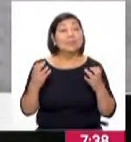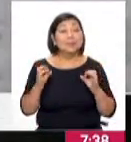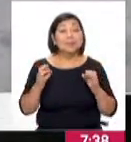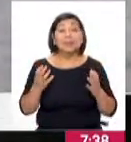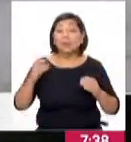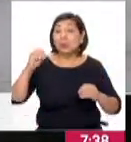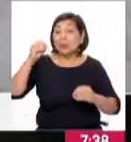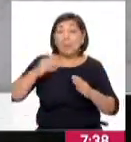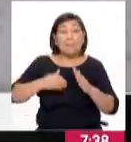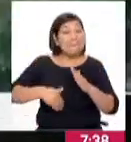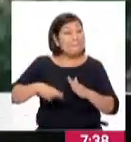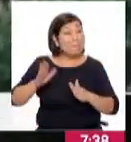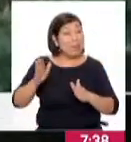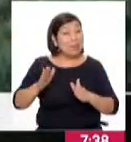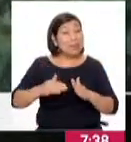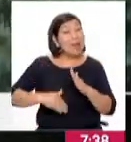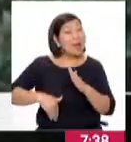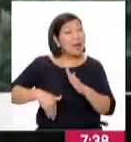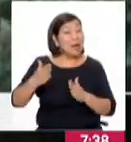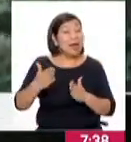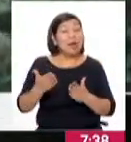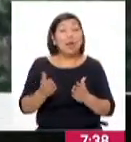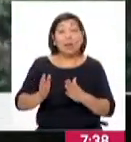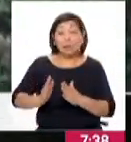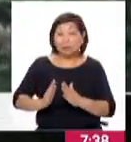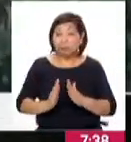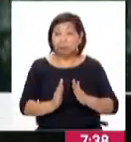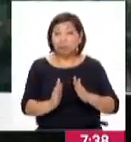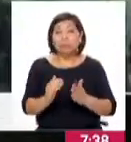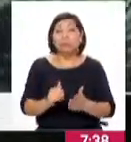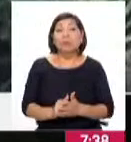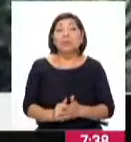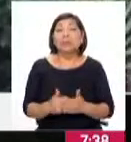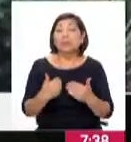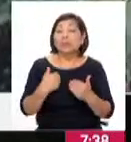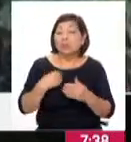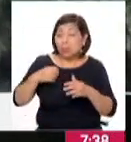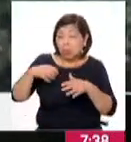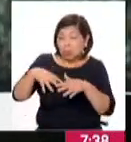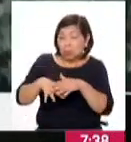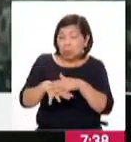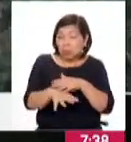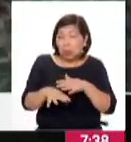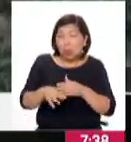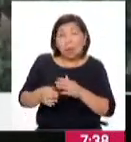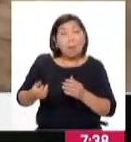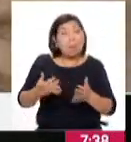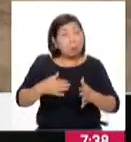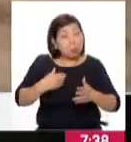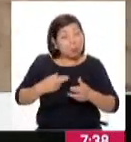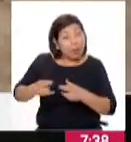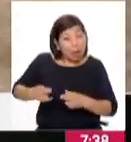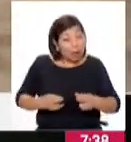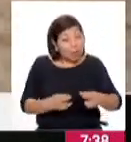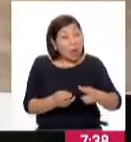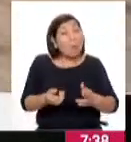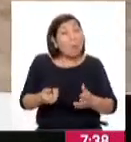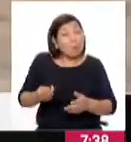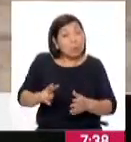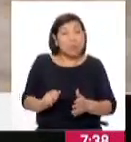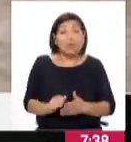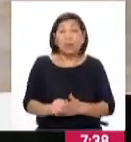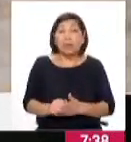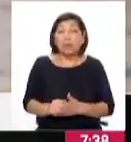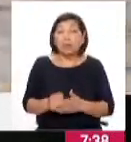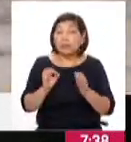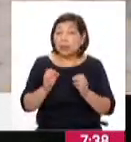lo que llueve en las zonas cabeceras altas en realidad de la Cuenca pues tenemos caudales también que pueden incrementarse no De hecho el sename está